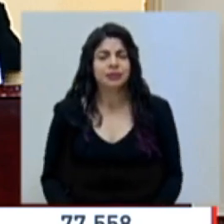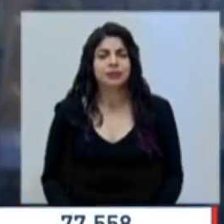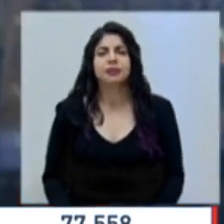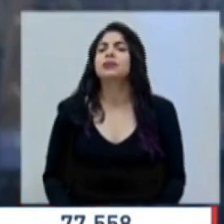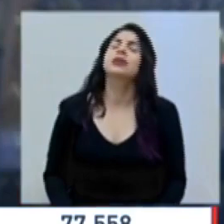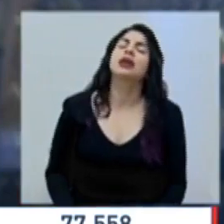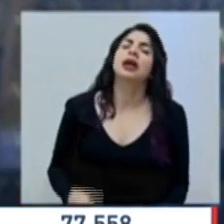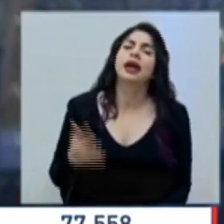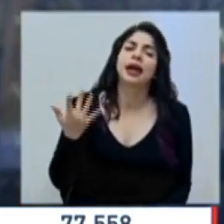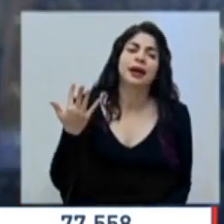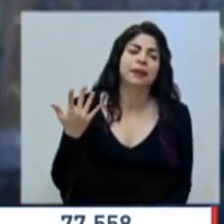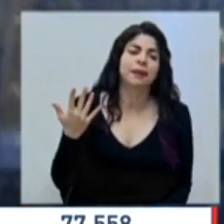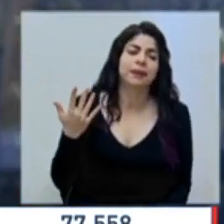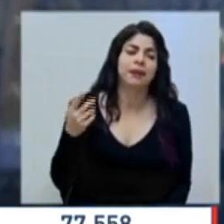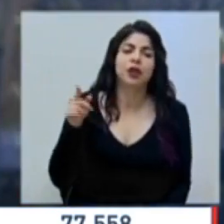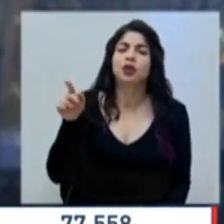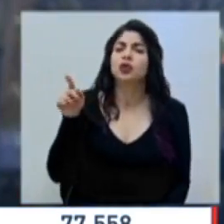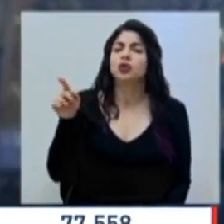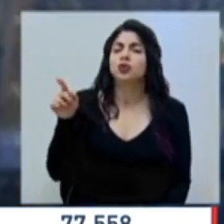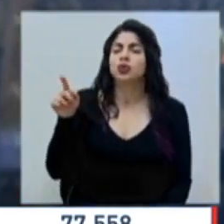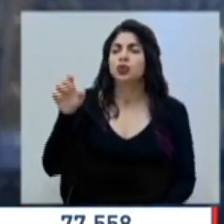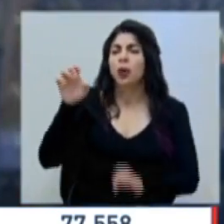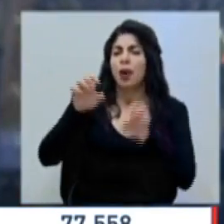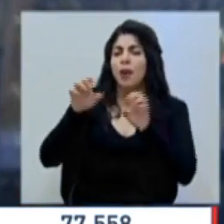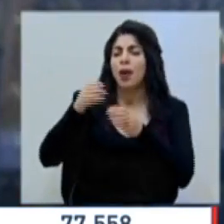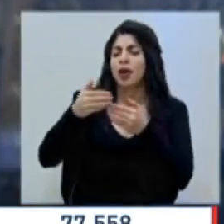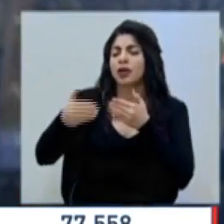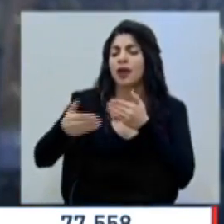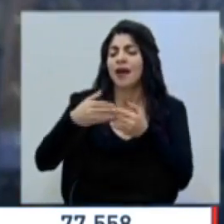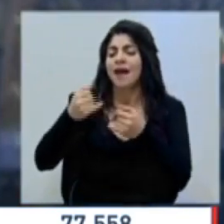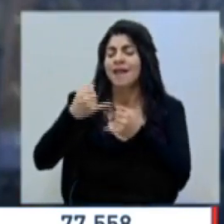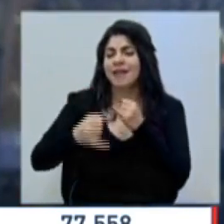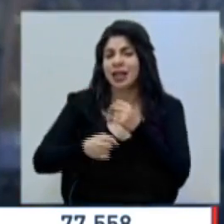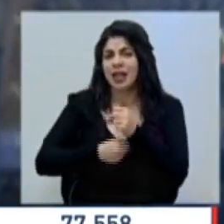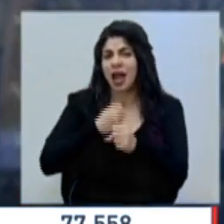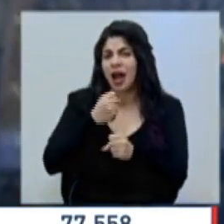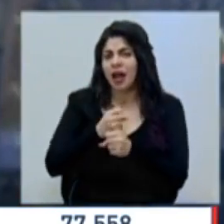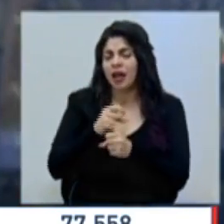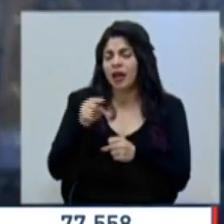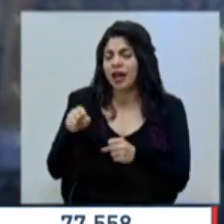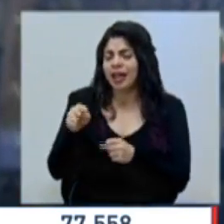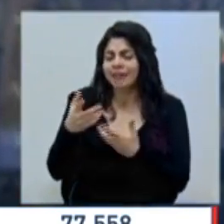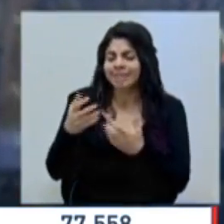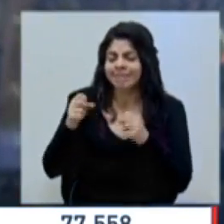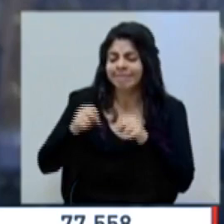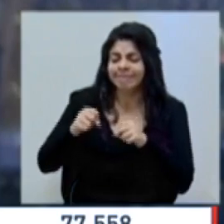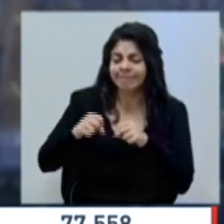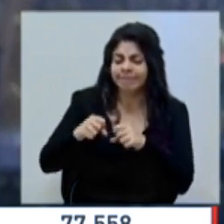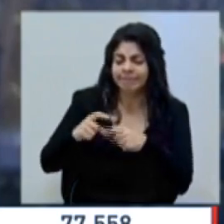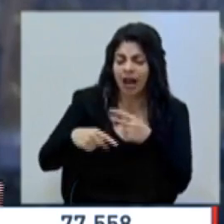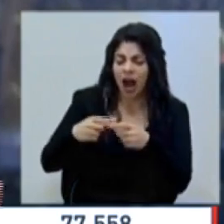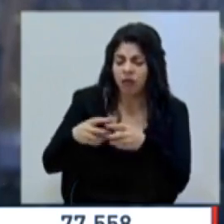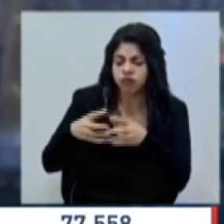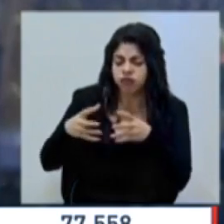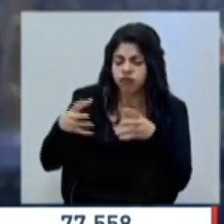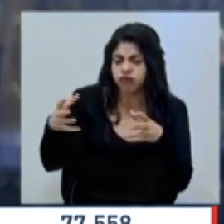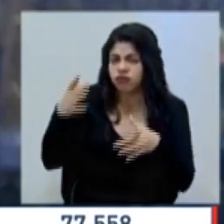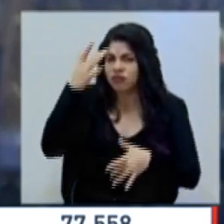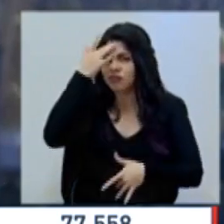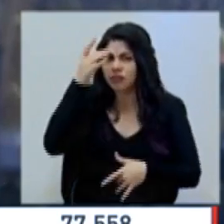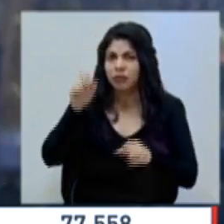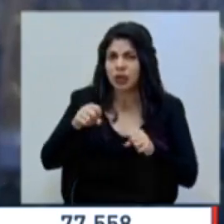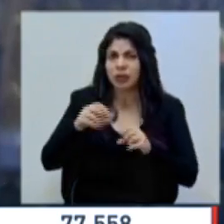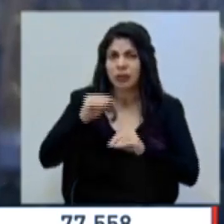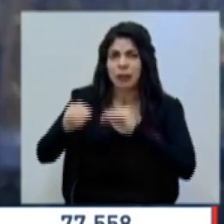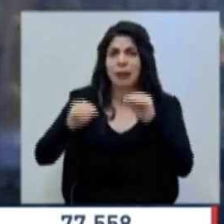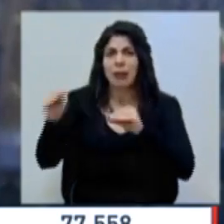De la valoración que hacía usted de cara al fin de año en cuanto a el posible nivel de contagios que se vayan a